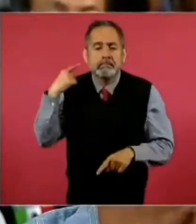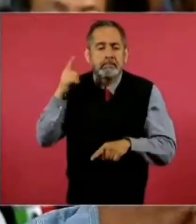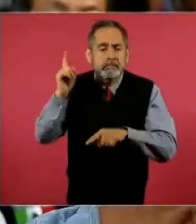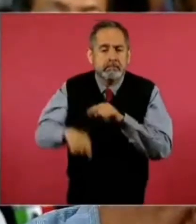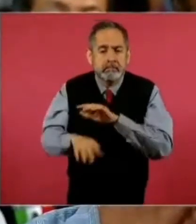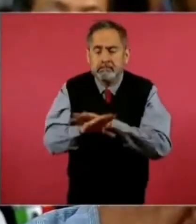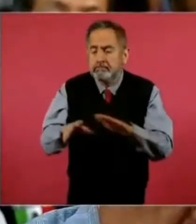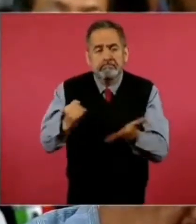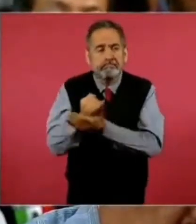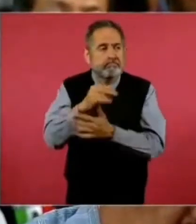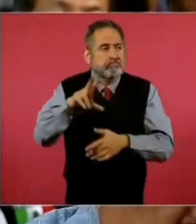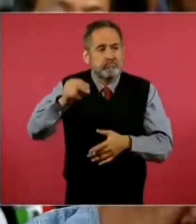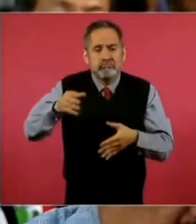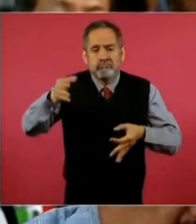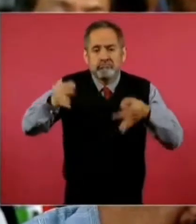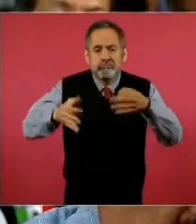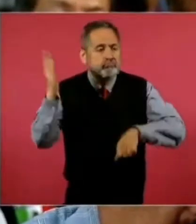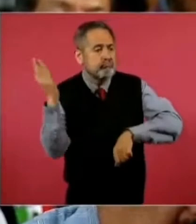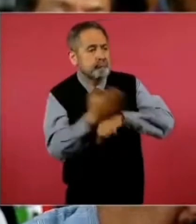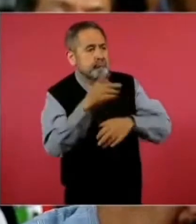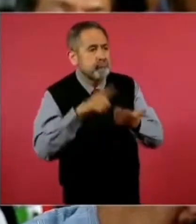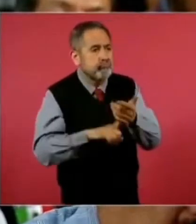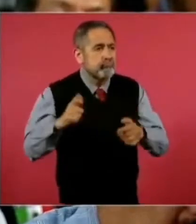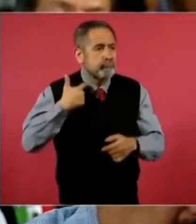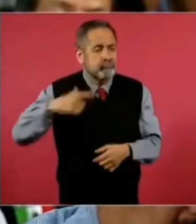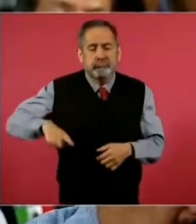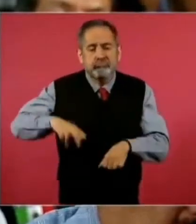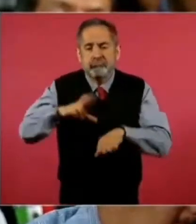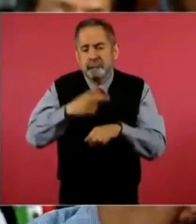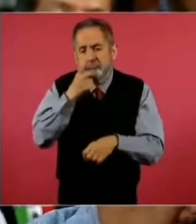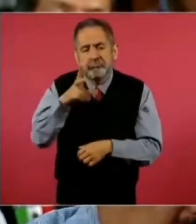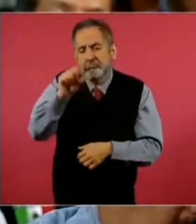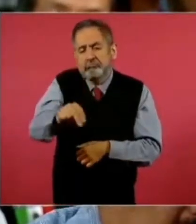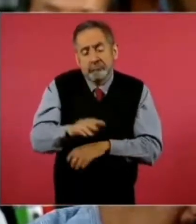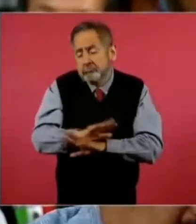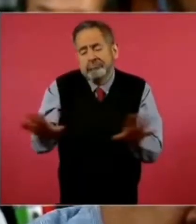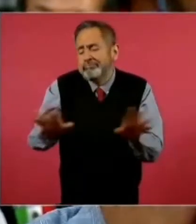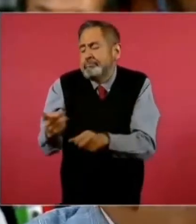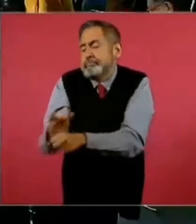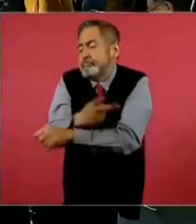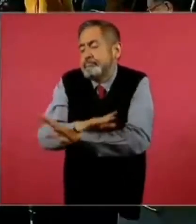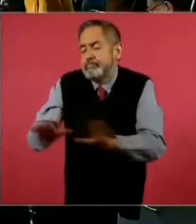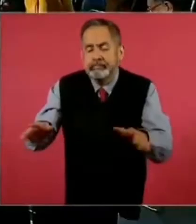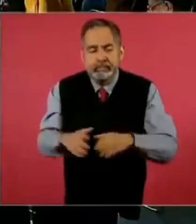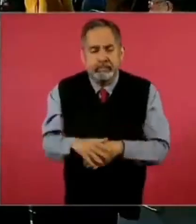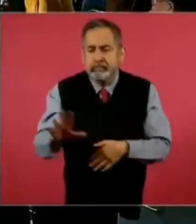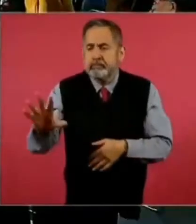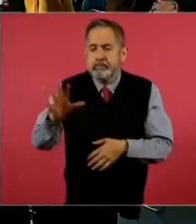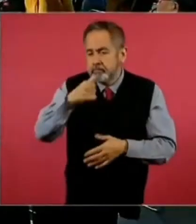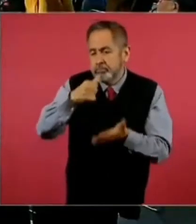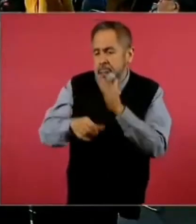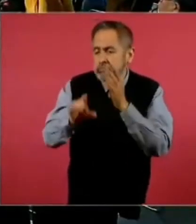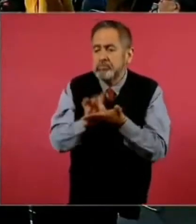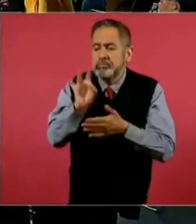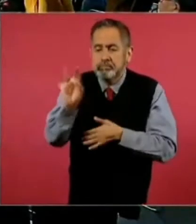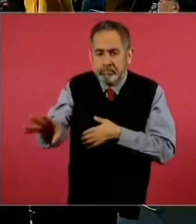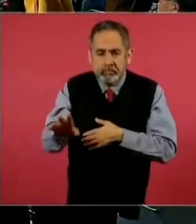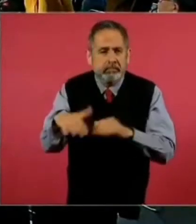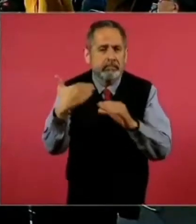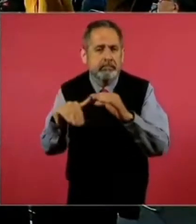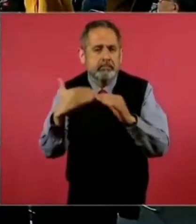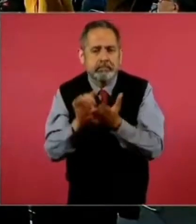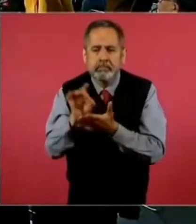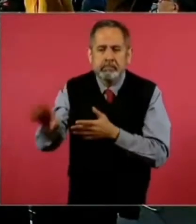acción penal contra el exgobernador. ¿Por qué? Enviaron la notificación a un correo incorrecto.